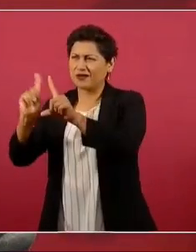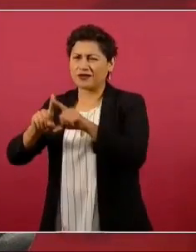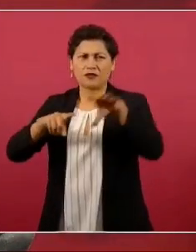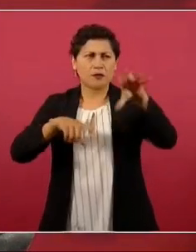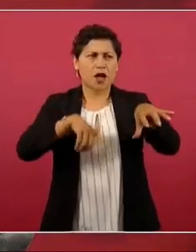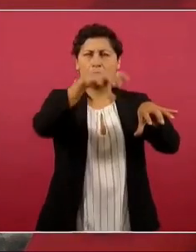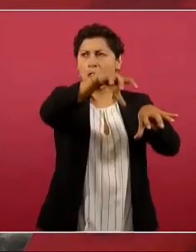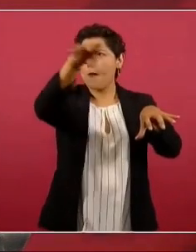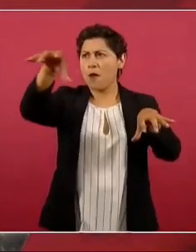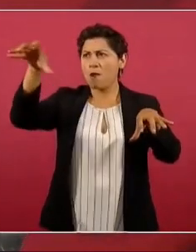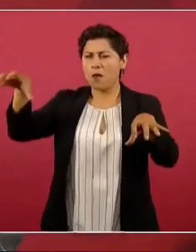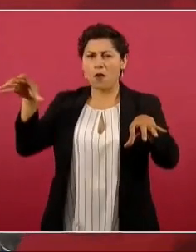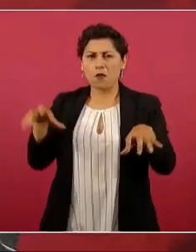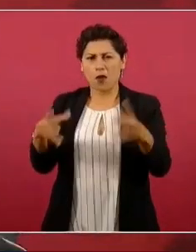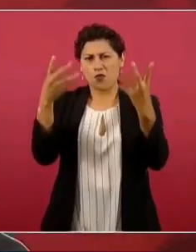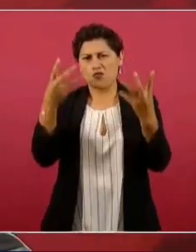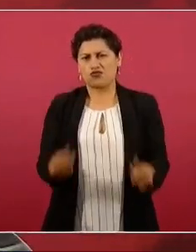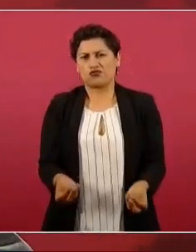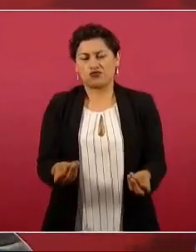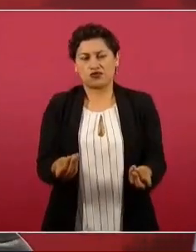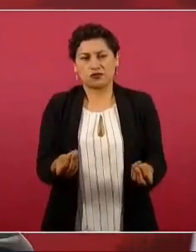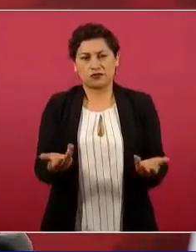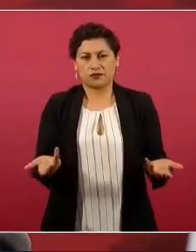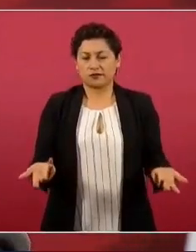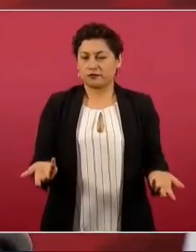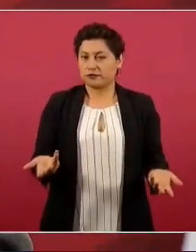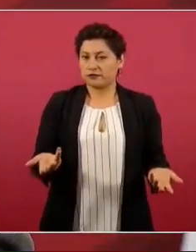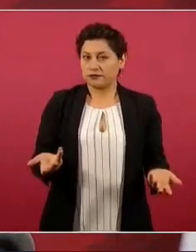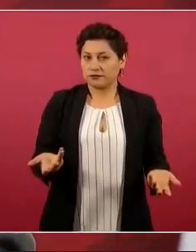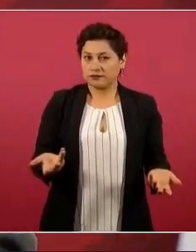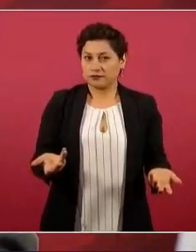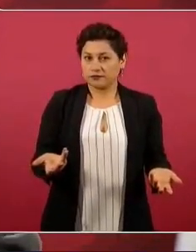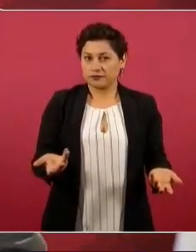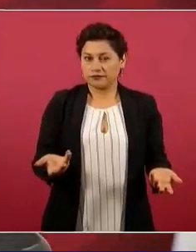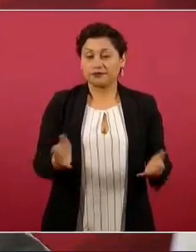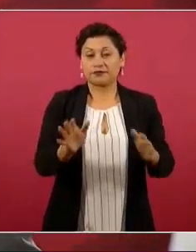Vamos nosotros, y se los adelanto, ya con esto termino.